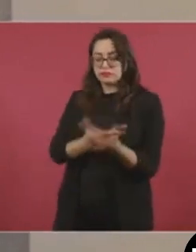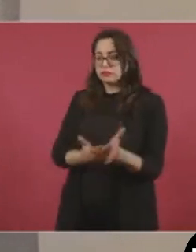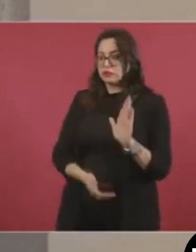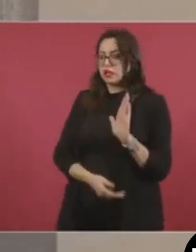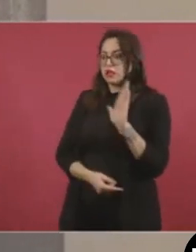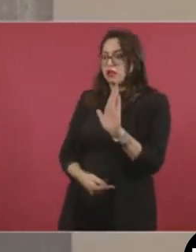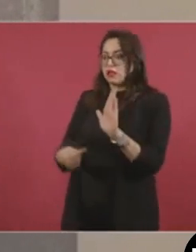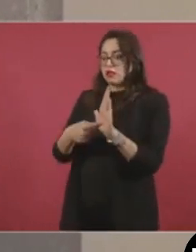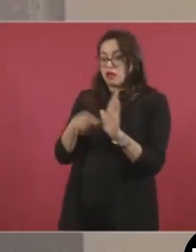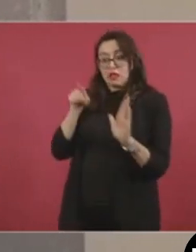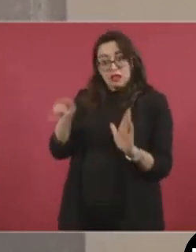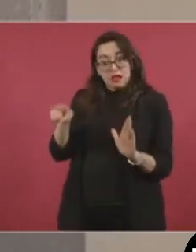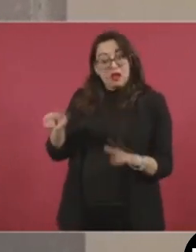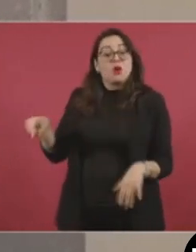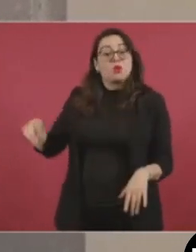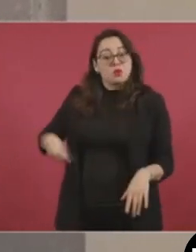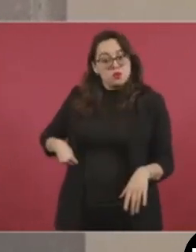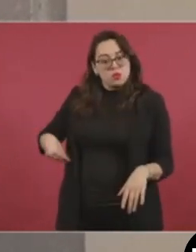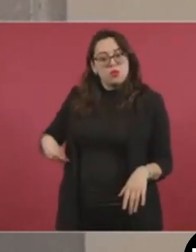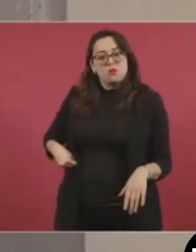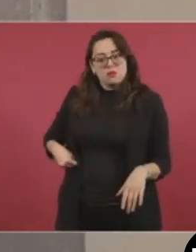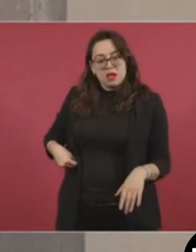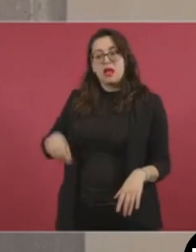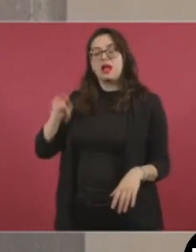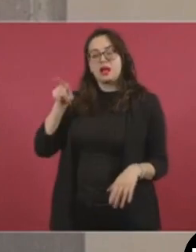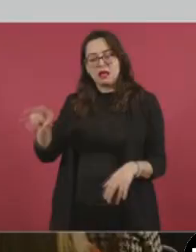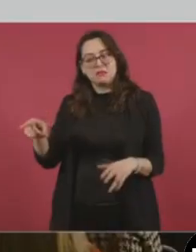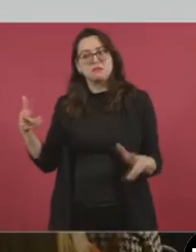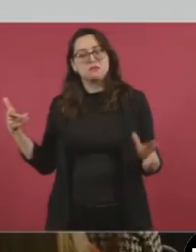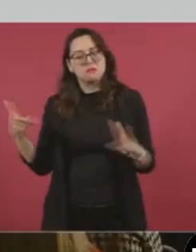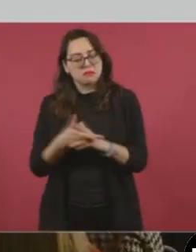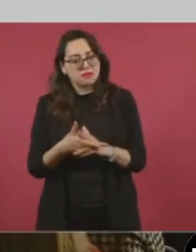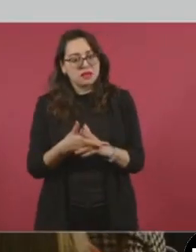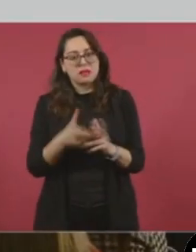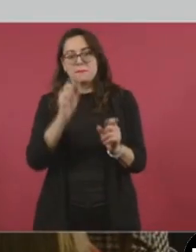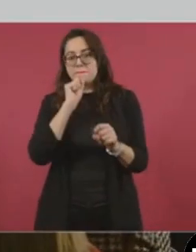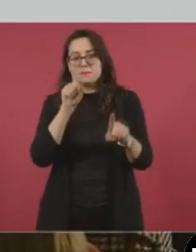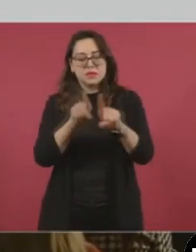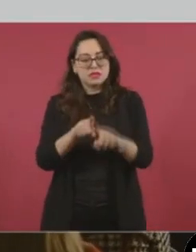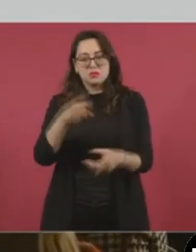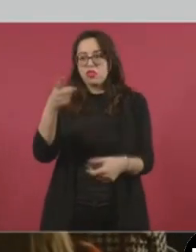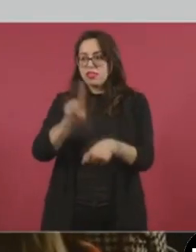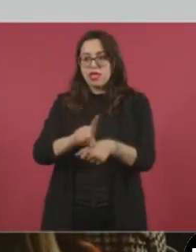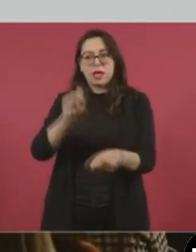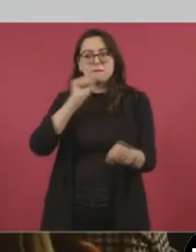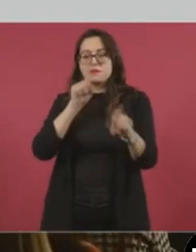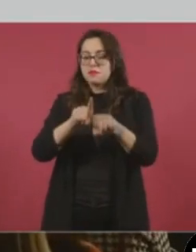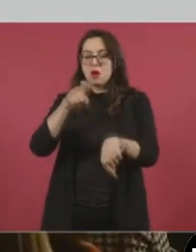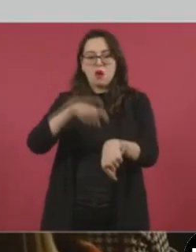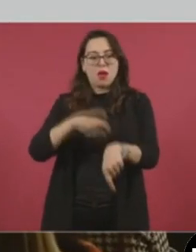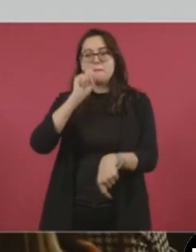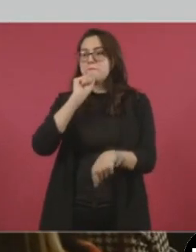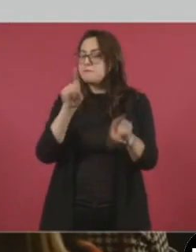su presencia en el lugar del homicidio en el mismo momento del crimen, cuando hubo